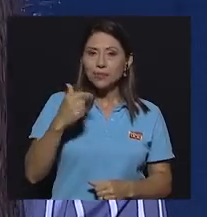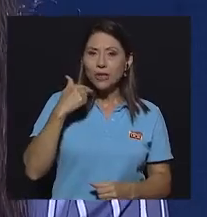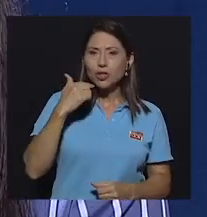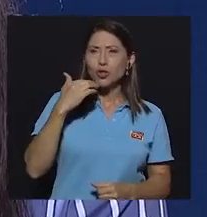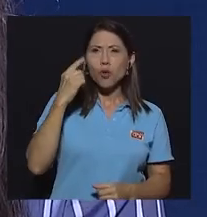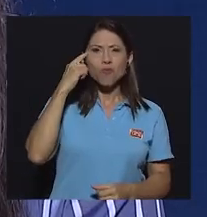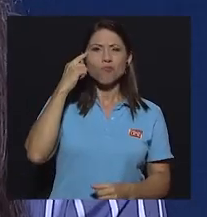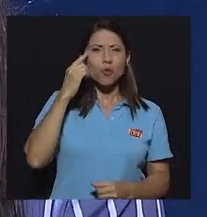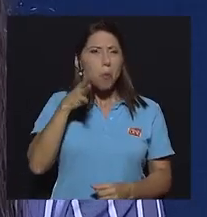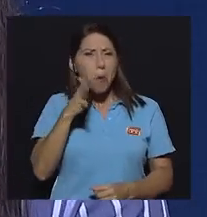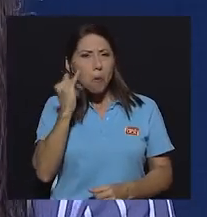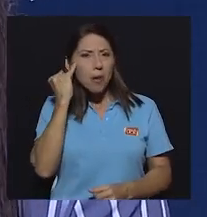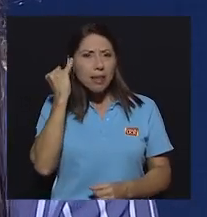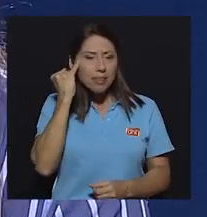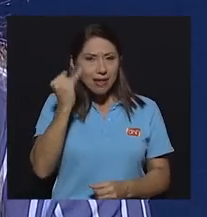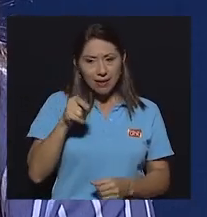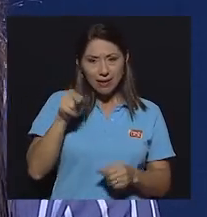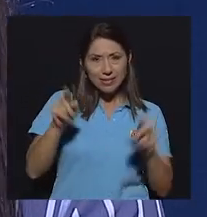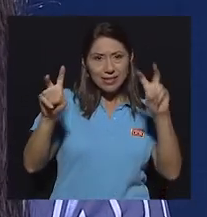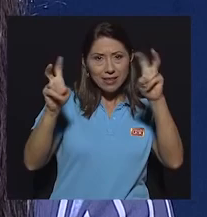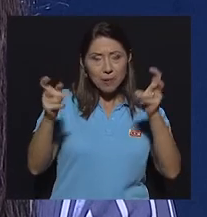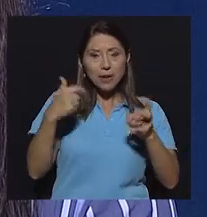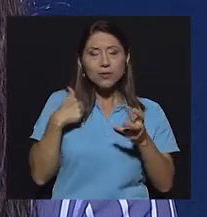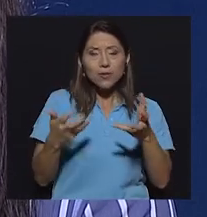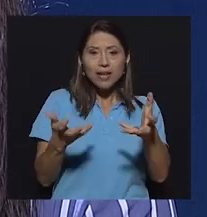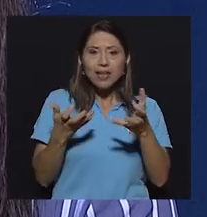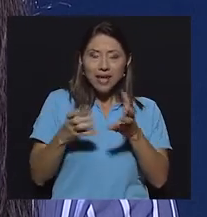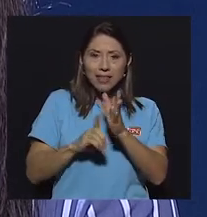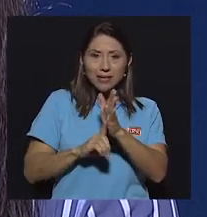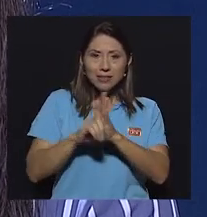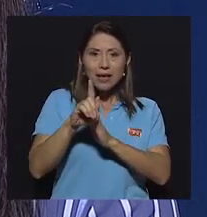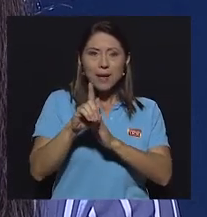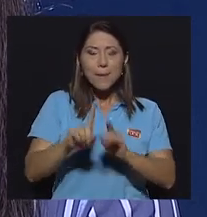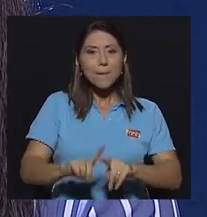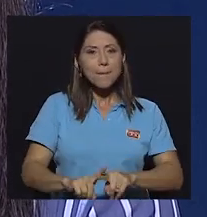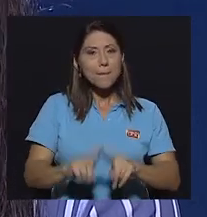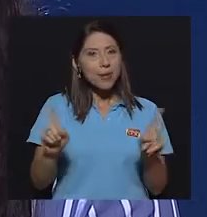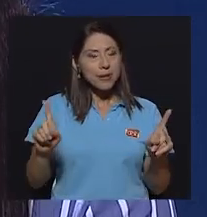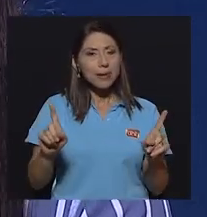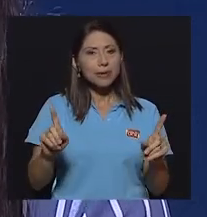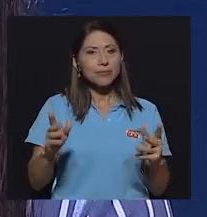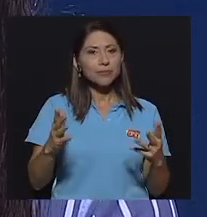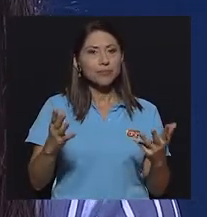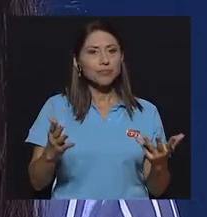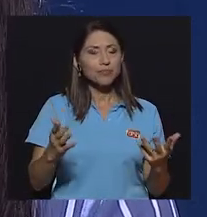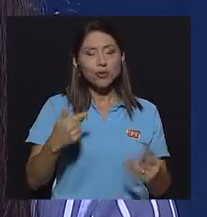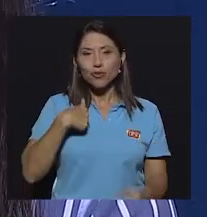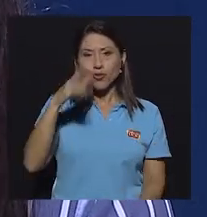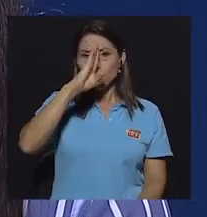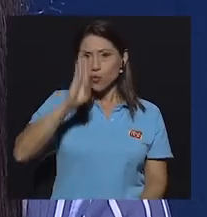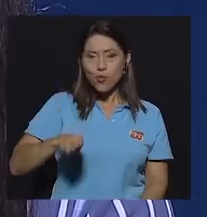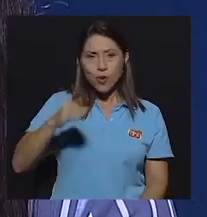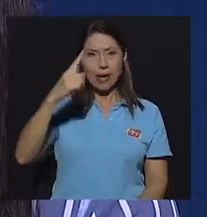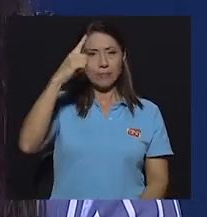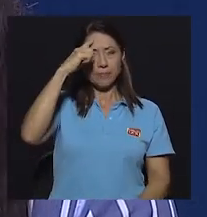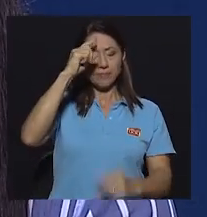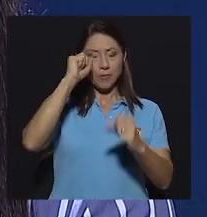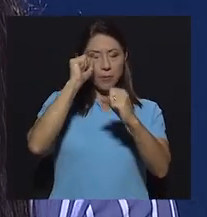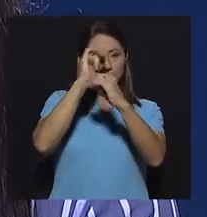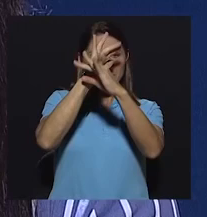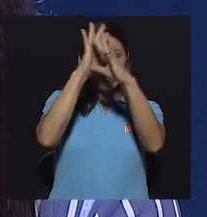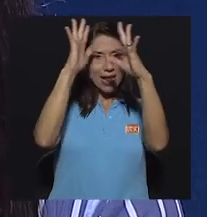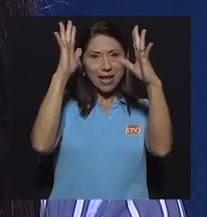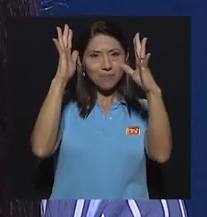tenía una idea de que ese era el tema que quería desarrollar, pero la verdad nunca me imaginé que iba a profundizar